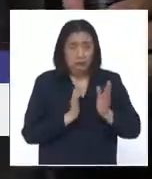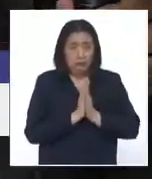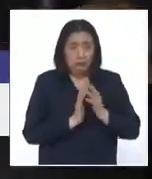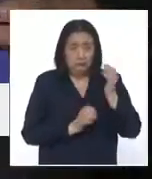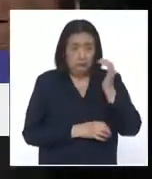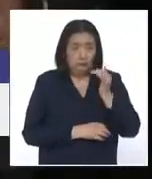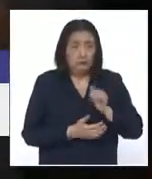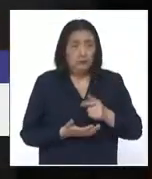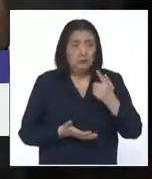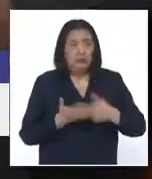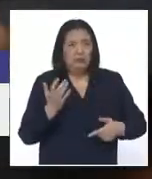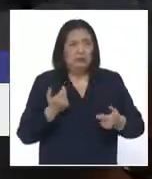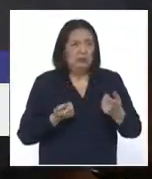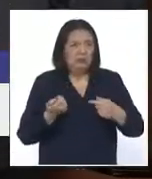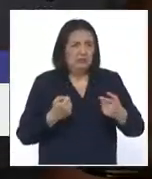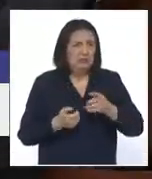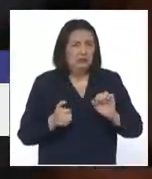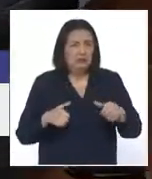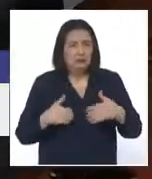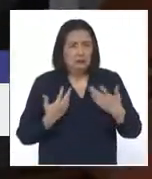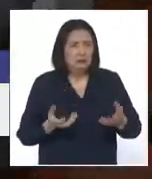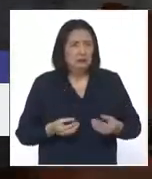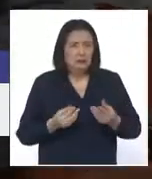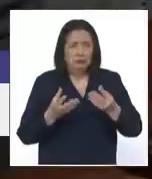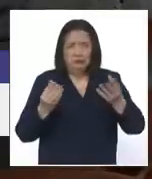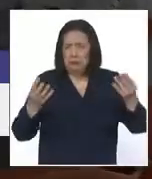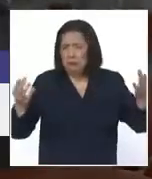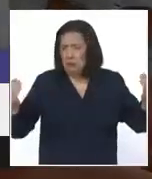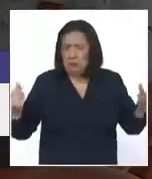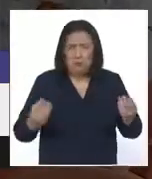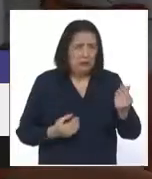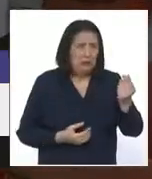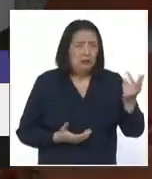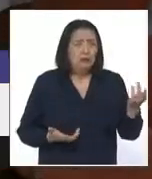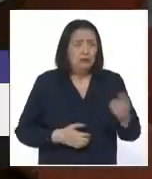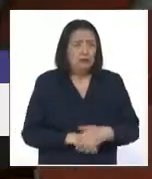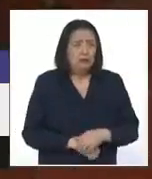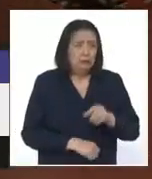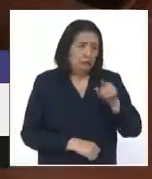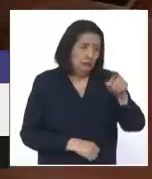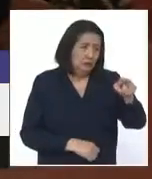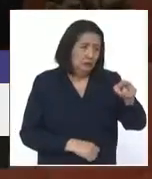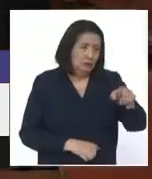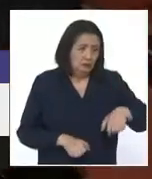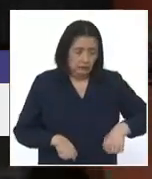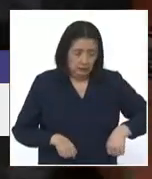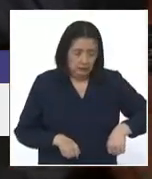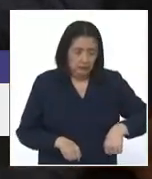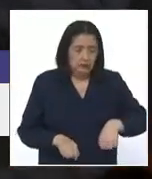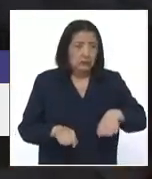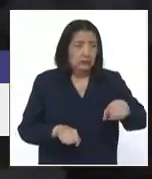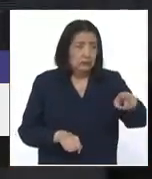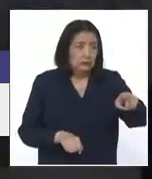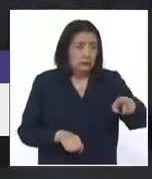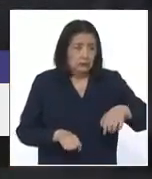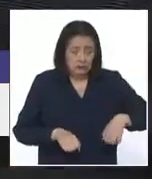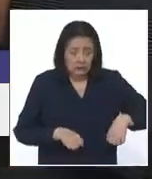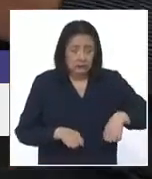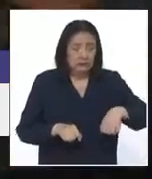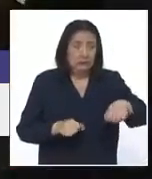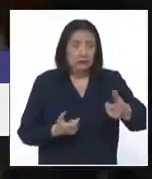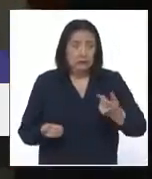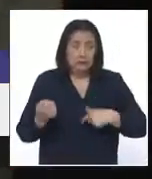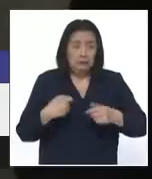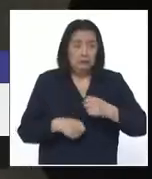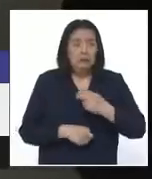Jaime. ¿Cuál es el negocio que le podría generar miles de soles? Este carrito que tiene aquí. Este carrito de